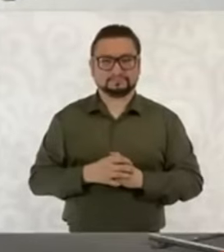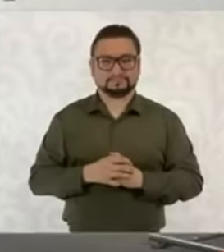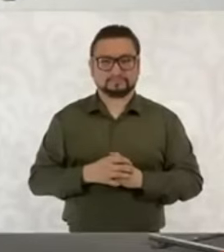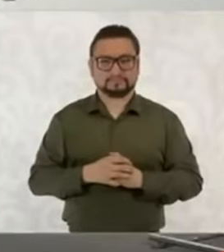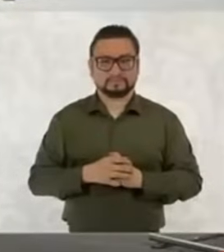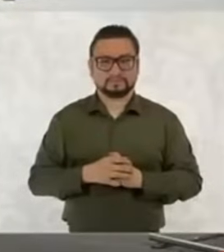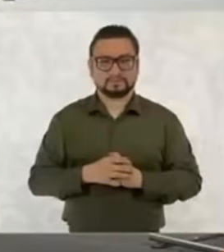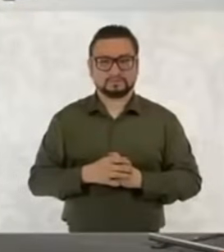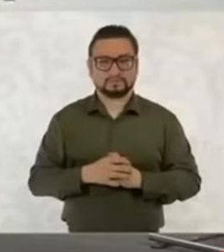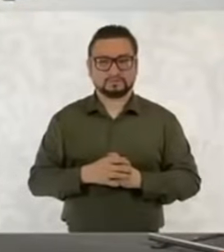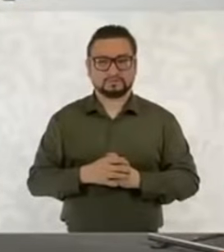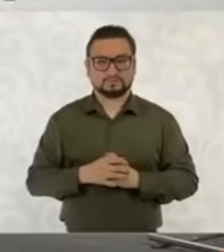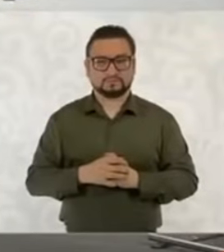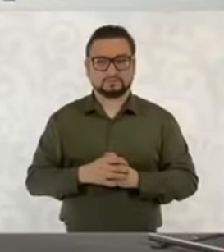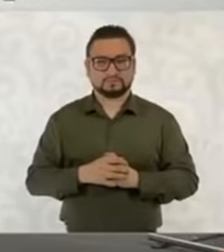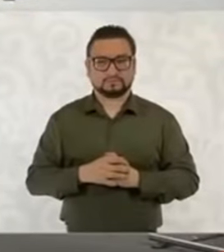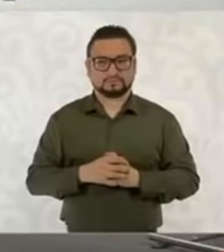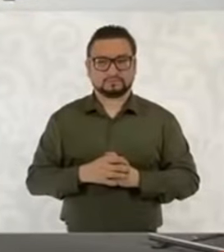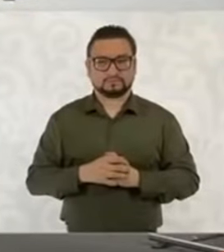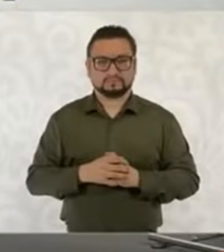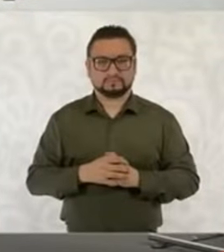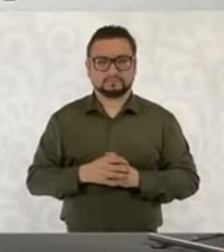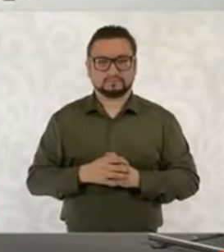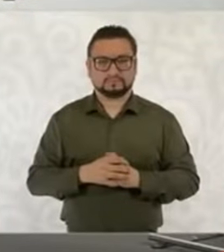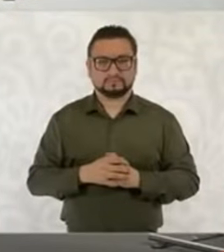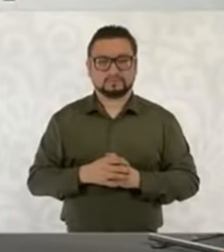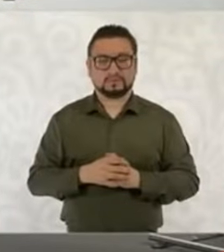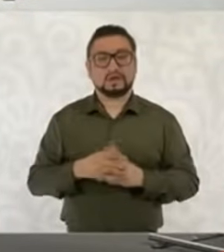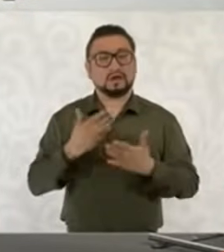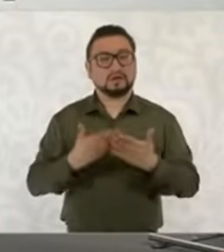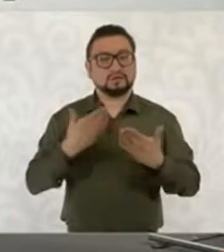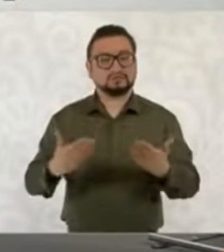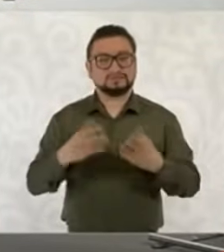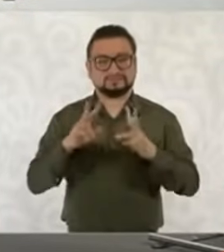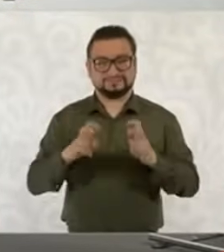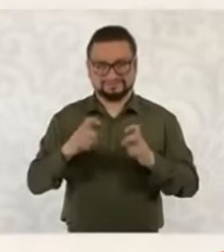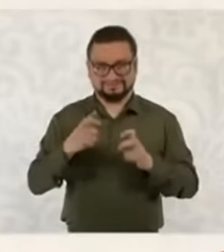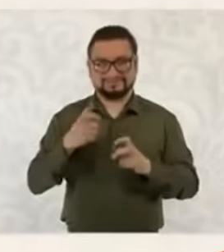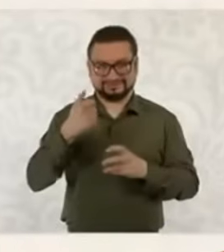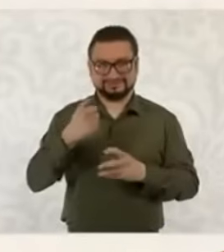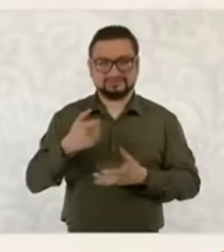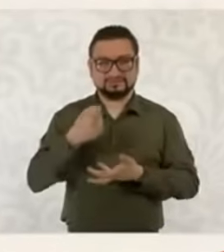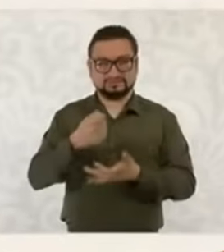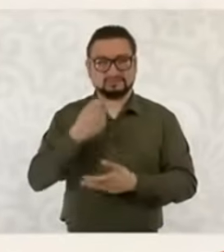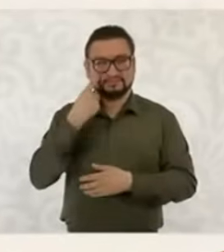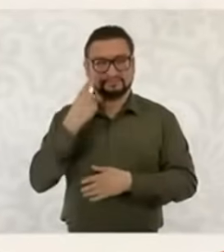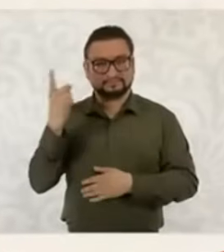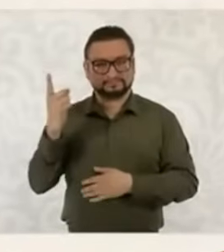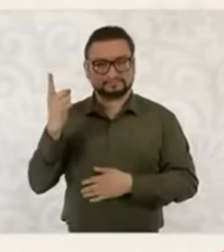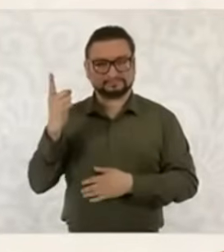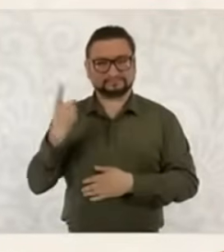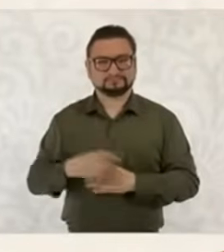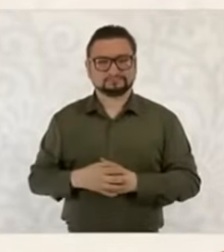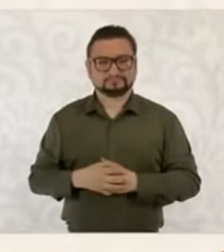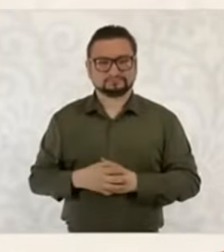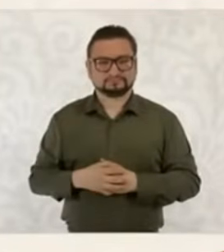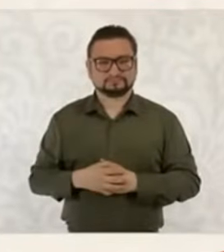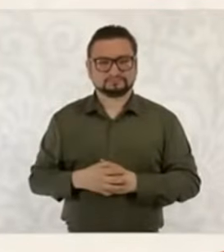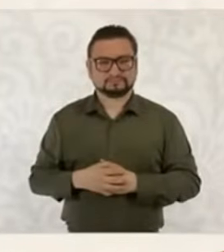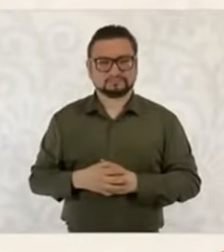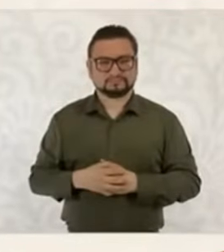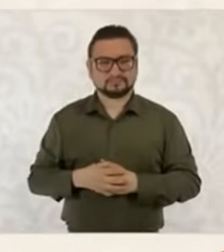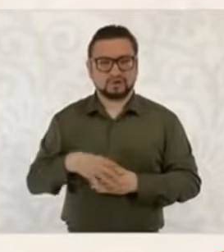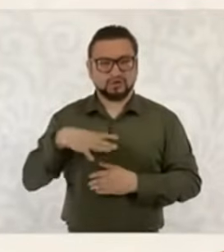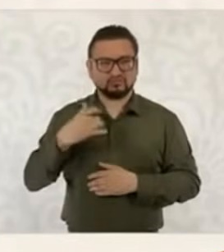por favor. Por el lado de los ingresos, también tenemos un esfuerzo histórico, un